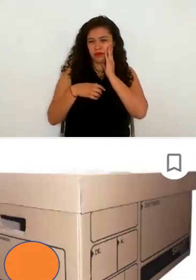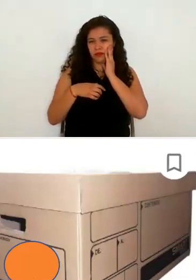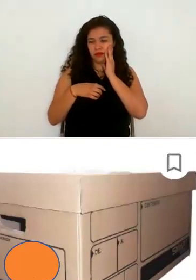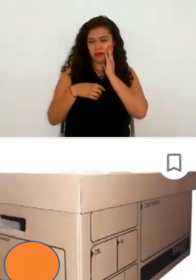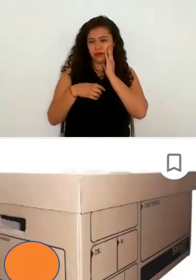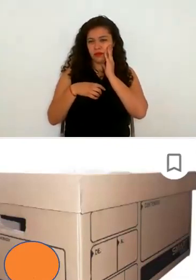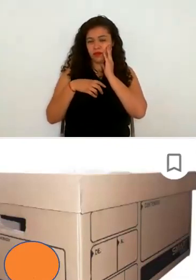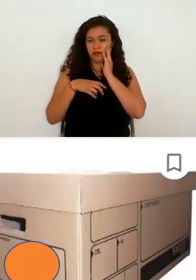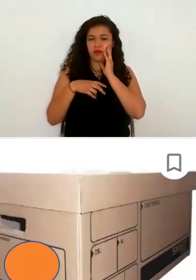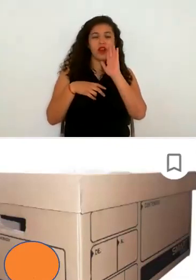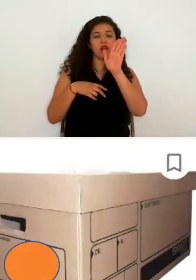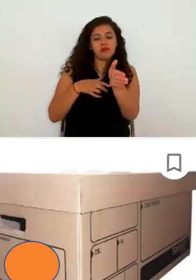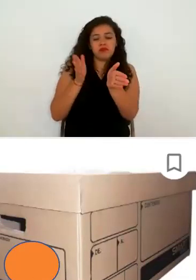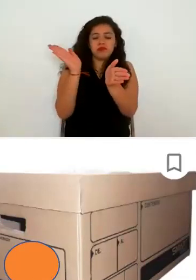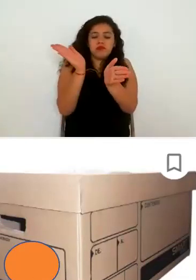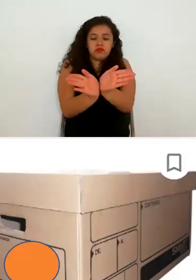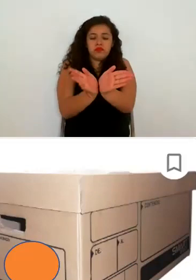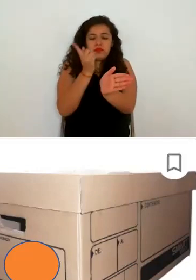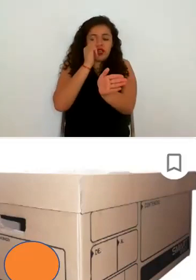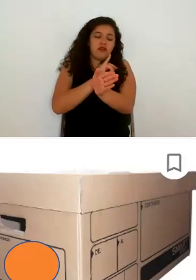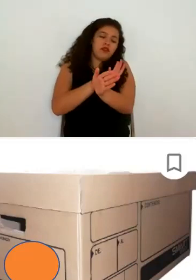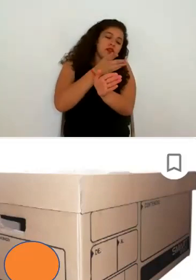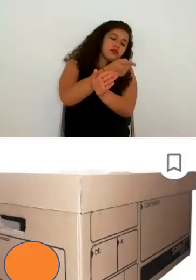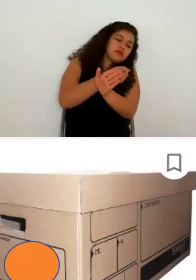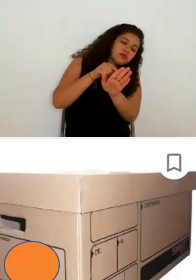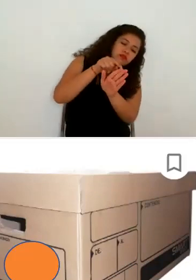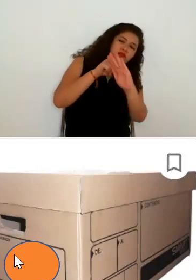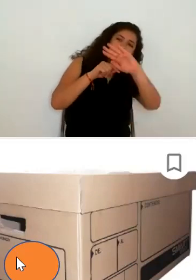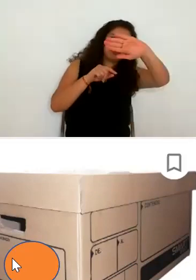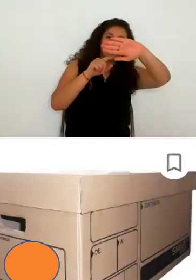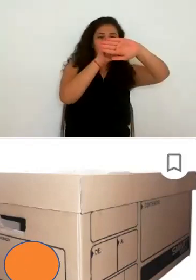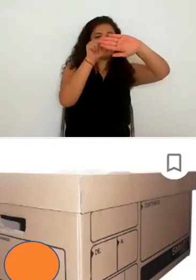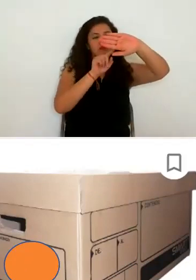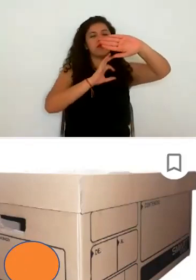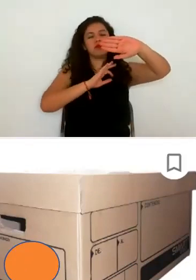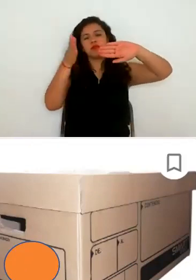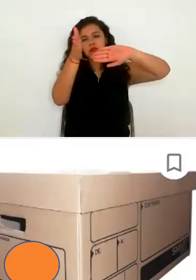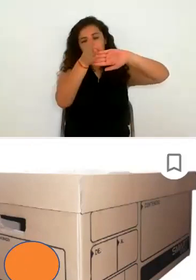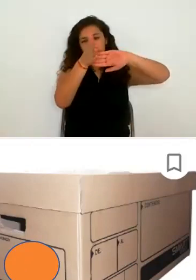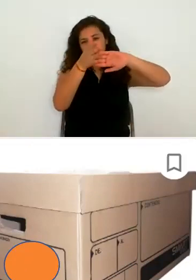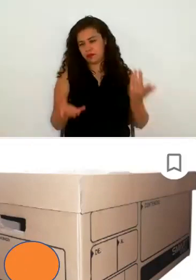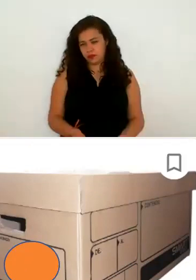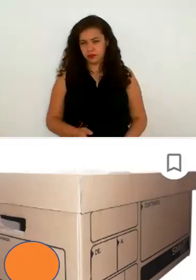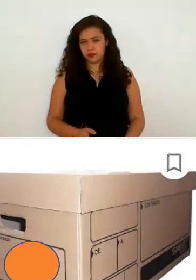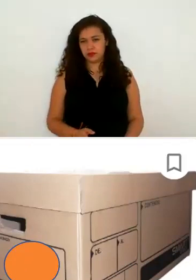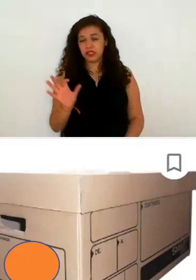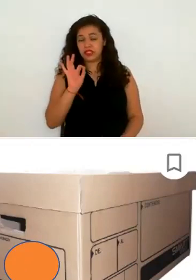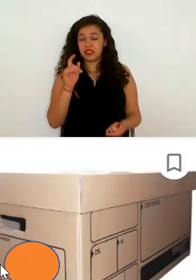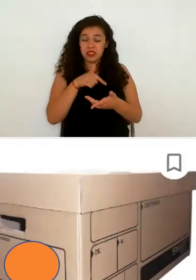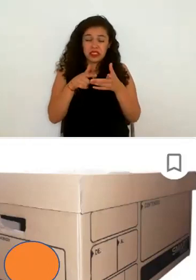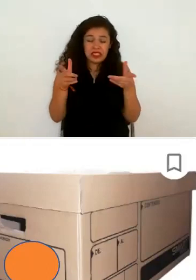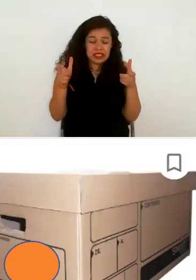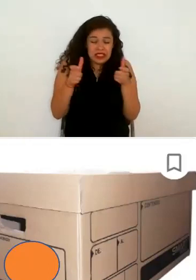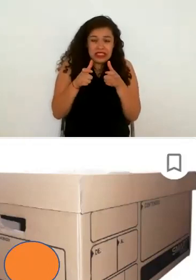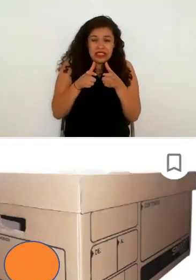dos lados para reforzar la información. Ahora, si el espacio es muy pequeño o les hace falta